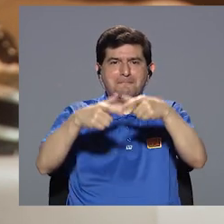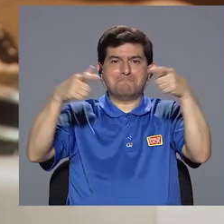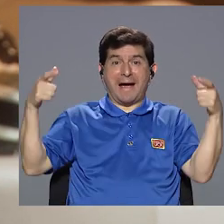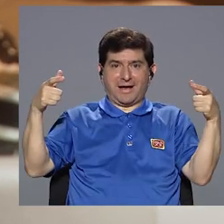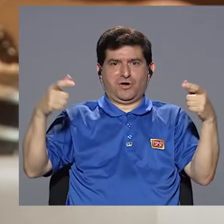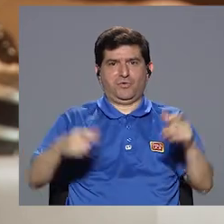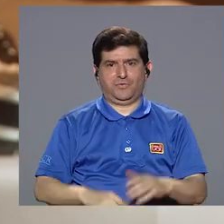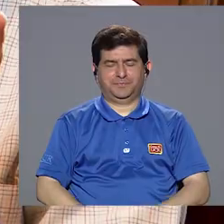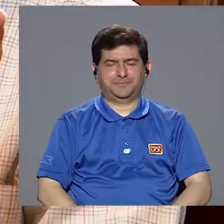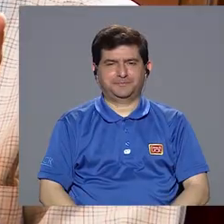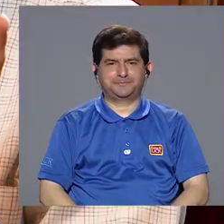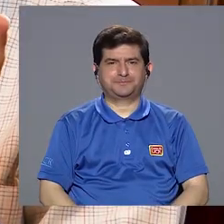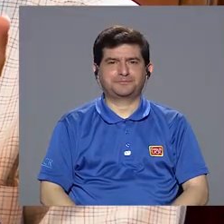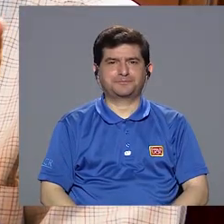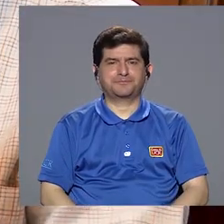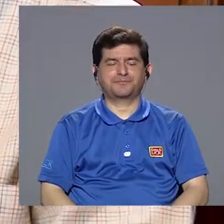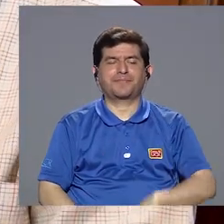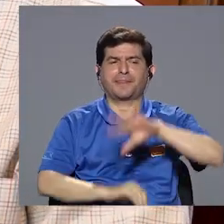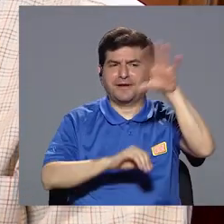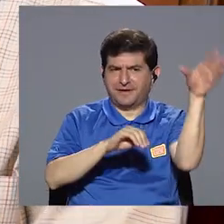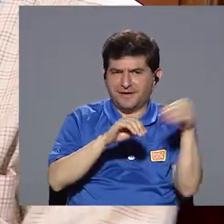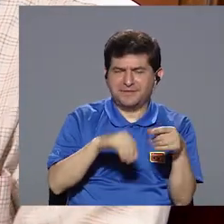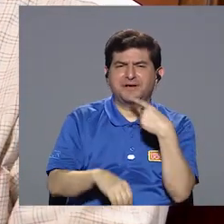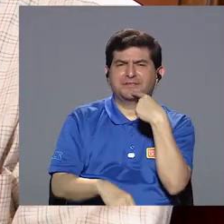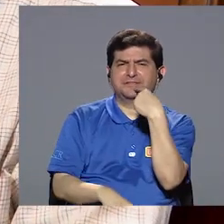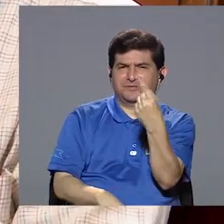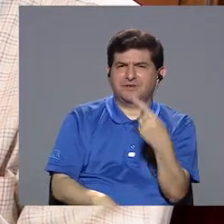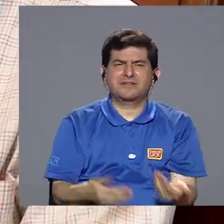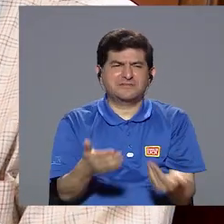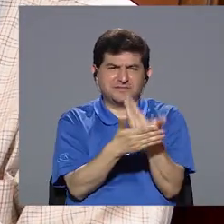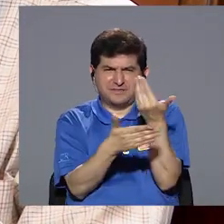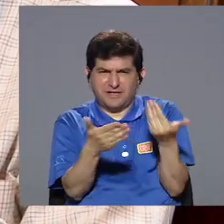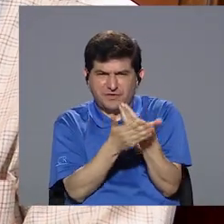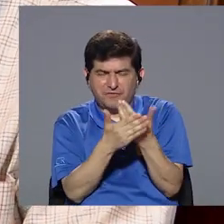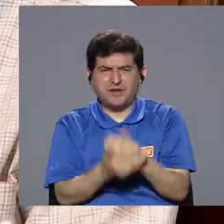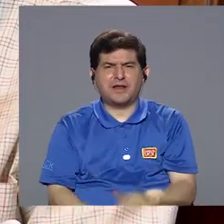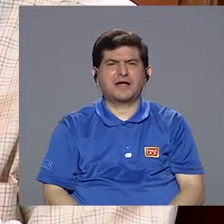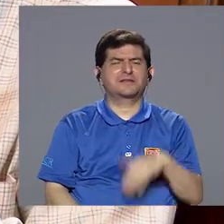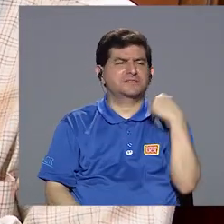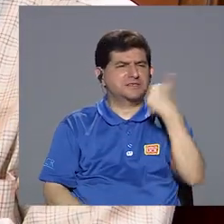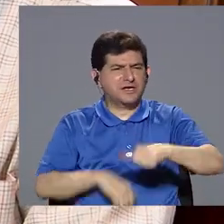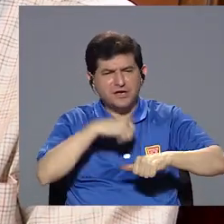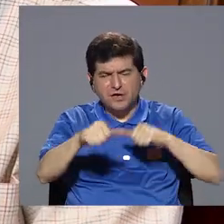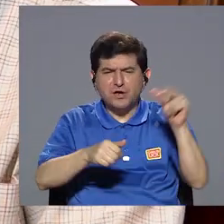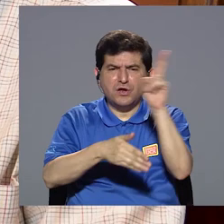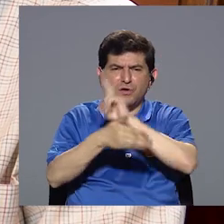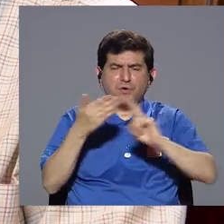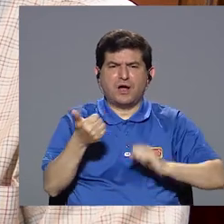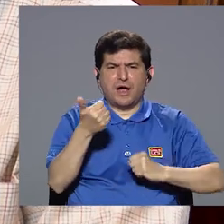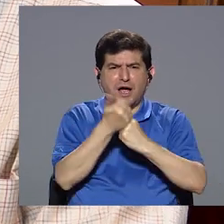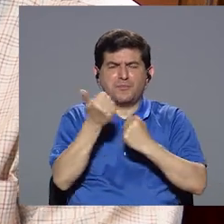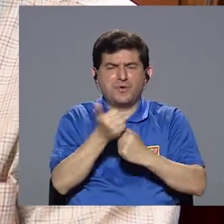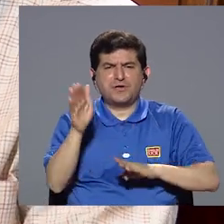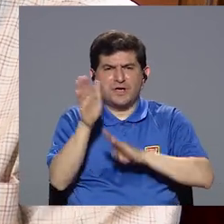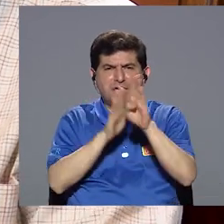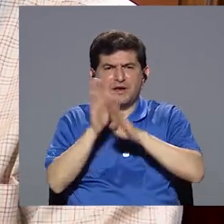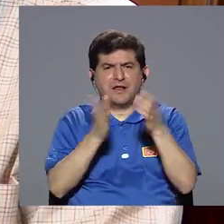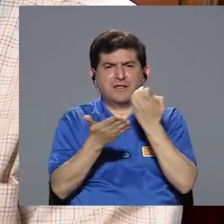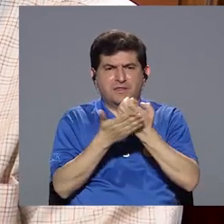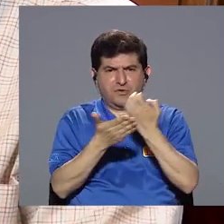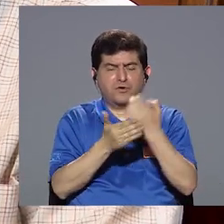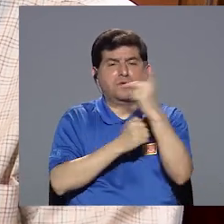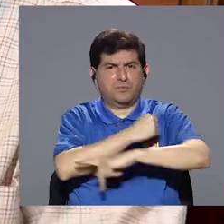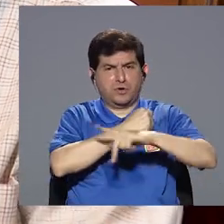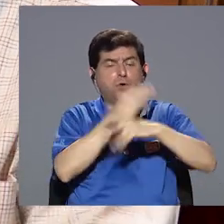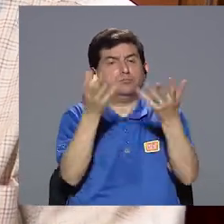perspectiva en macro por una parte por otra parte lo que mencionabas de la innovación y de los esfuerzos de la universidad para apoyar el